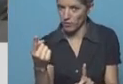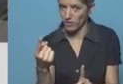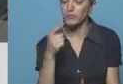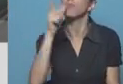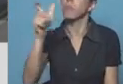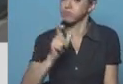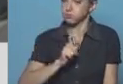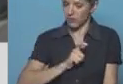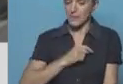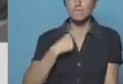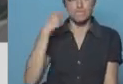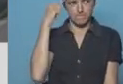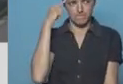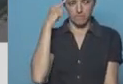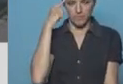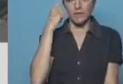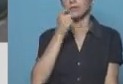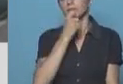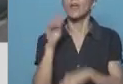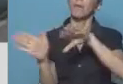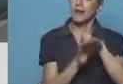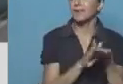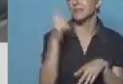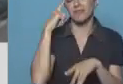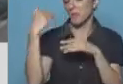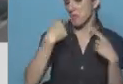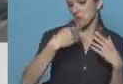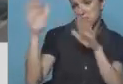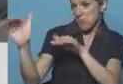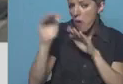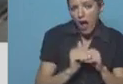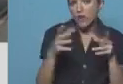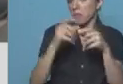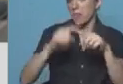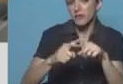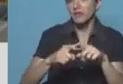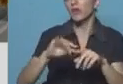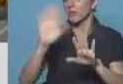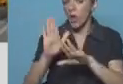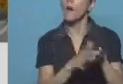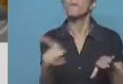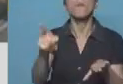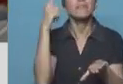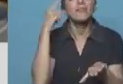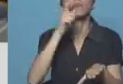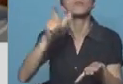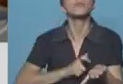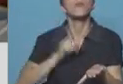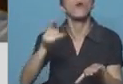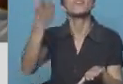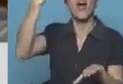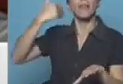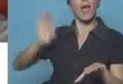independientemente de si tal o cual simpatía, de que aquel me cae bien, de que esto, de que lo otro, ¿cómo estaba cada argentino? Y no